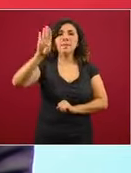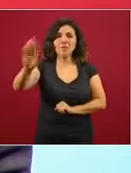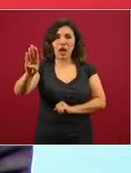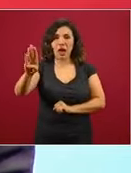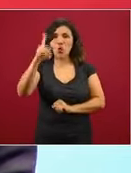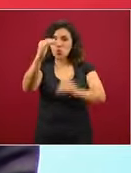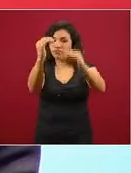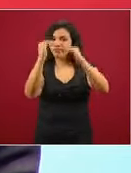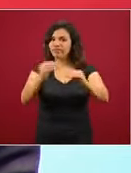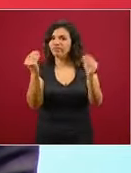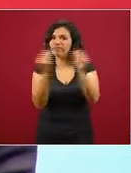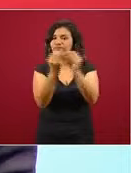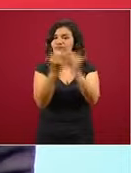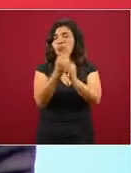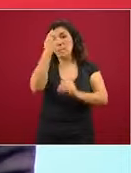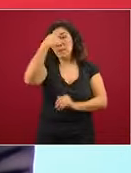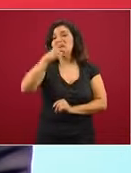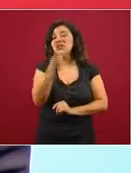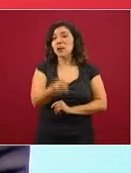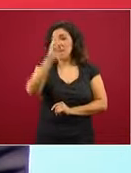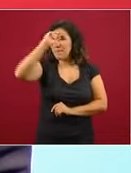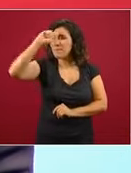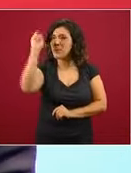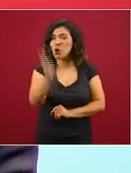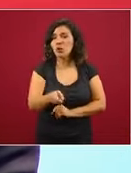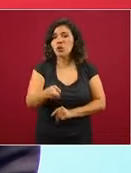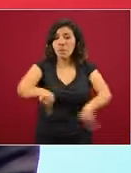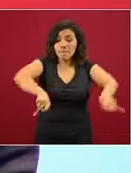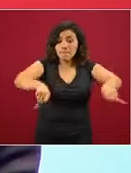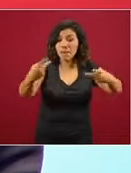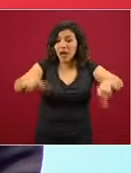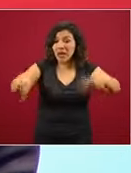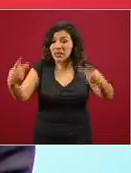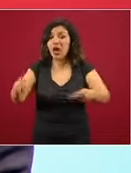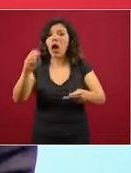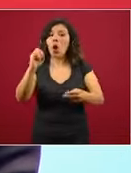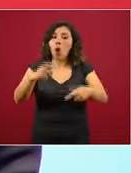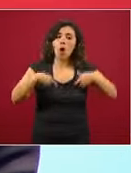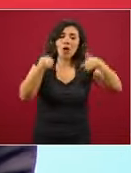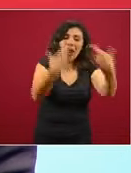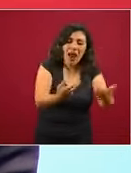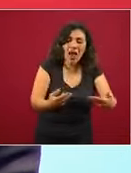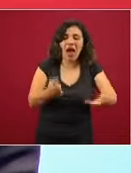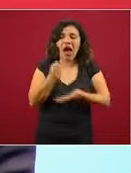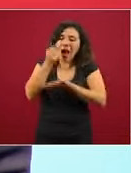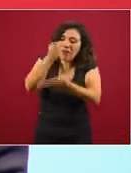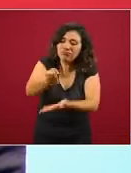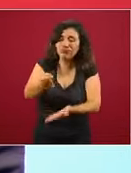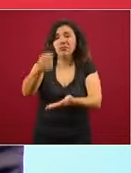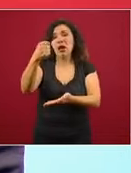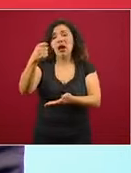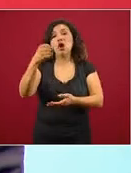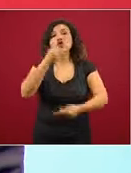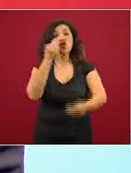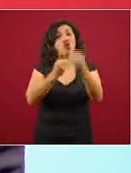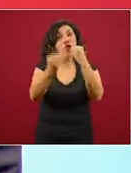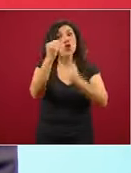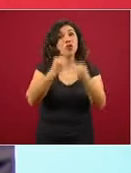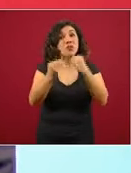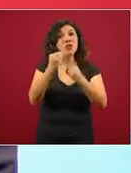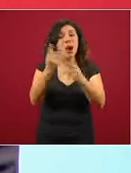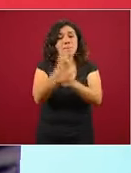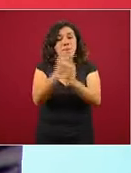un apartado específico que prohíbe la comercialización, oferta, donativos, promoción de alimentos